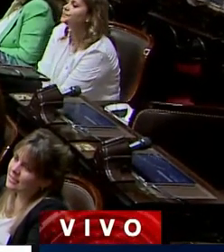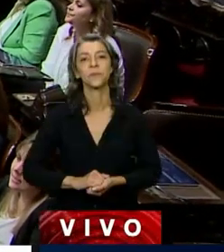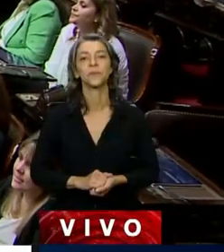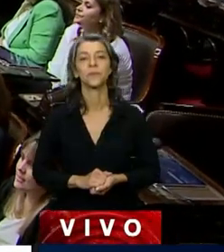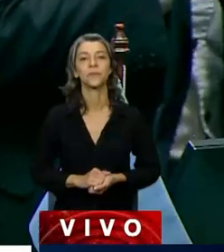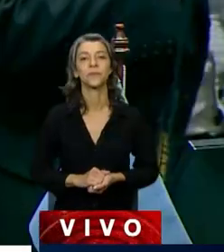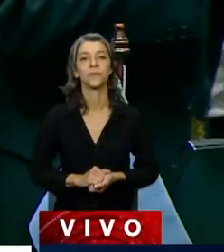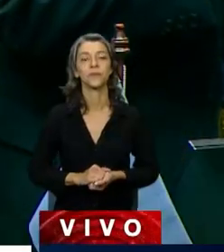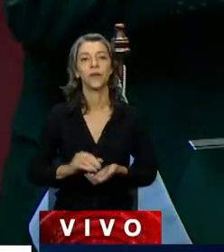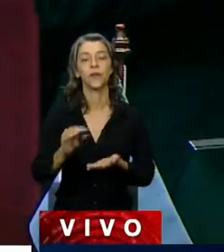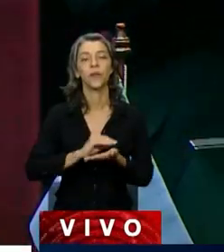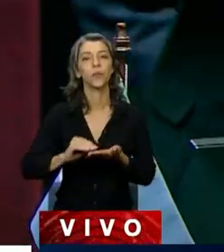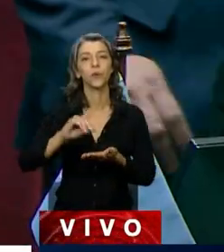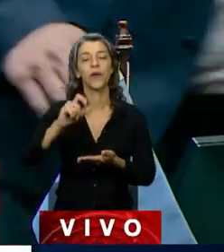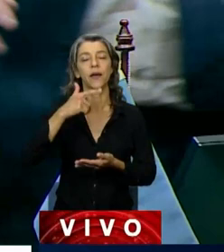Diputada Caselles,